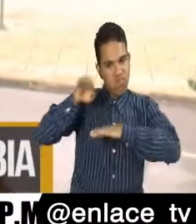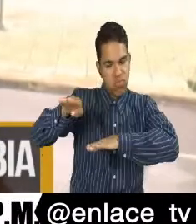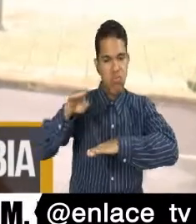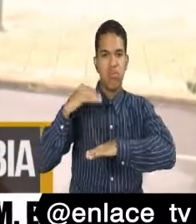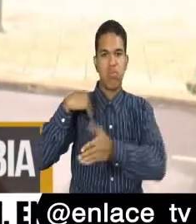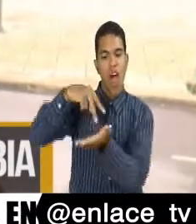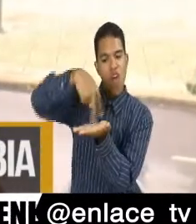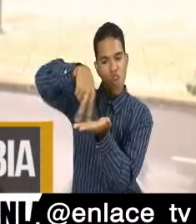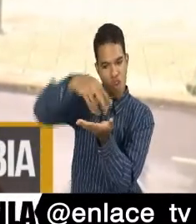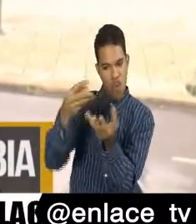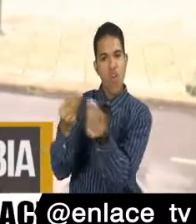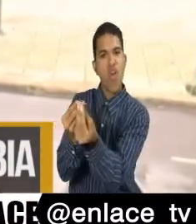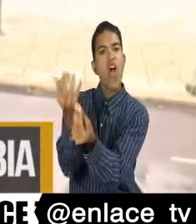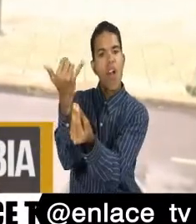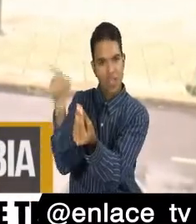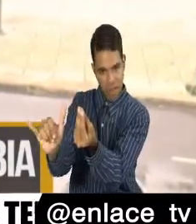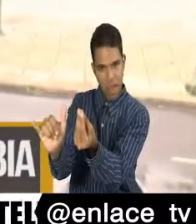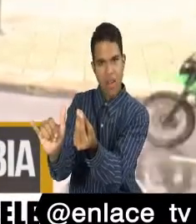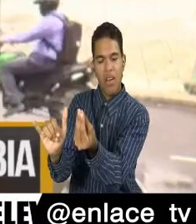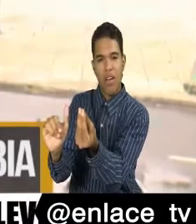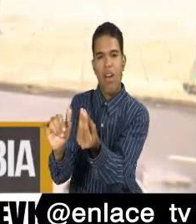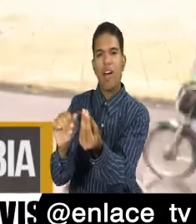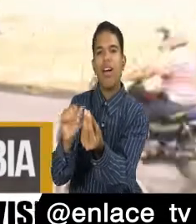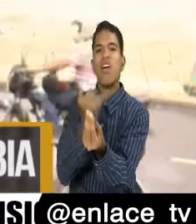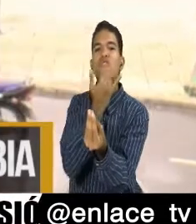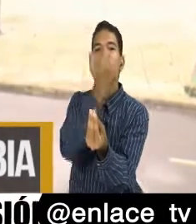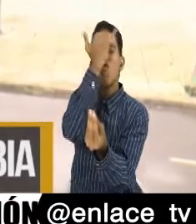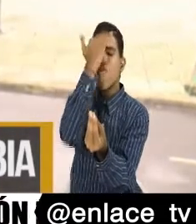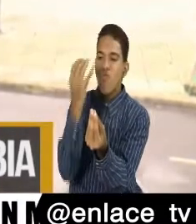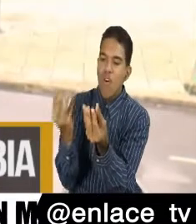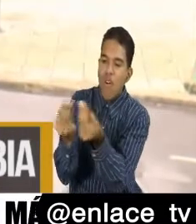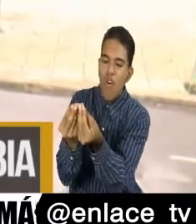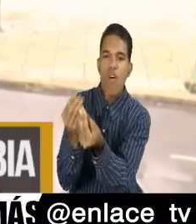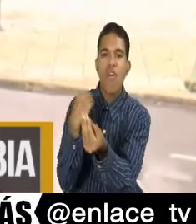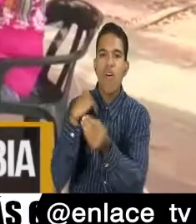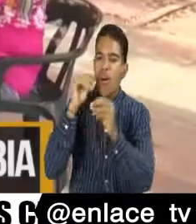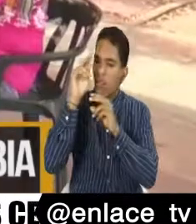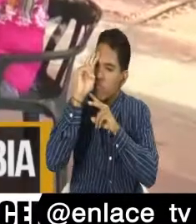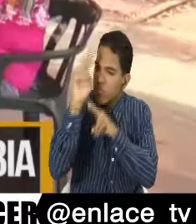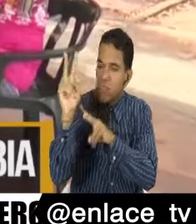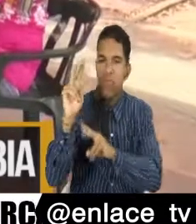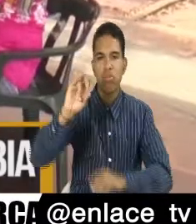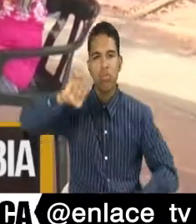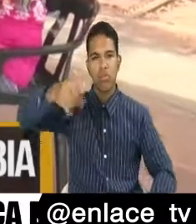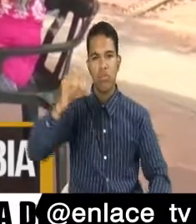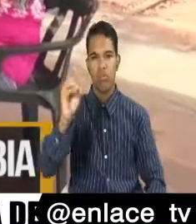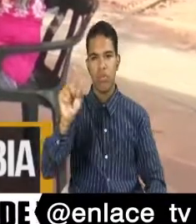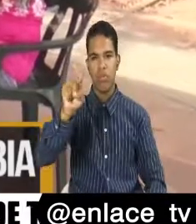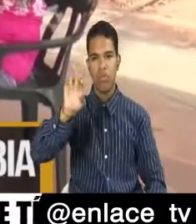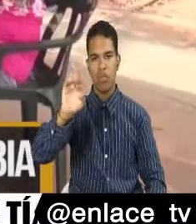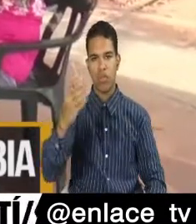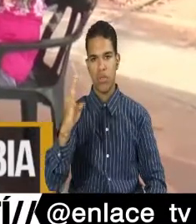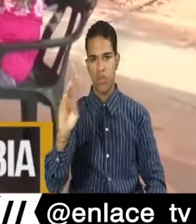danzas, con el grupo de danza Yuma, haciéndole un homenaje al maestro José Barros.